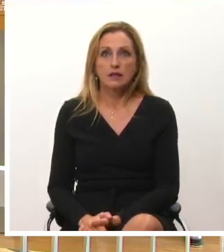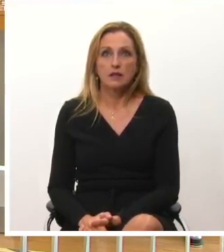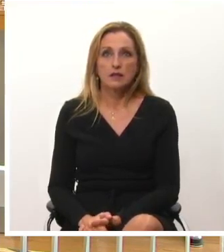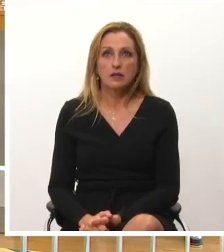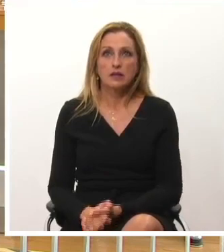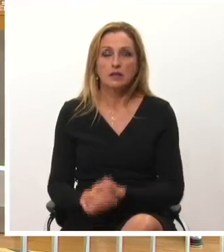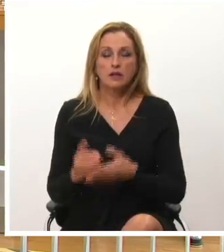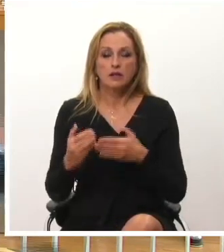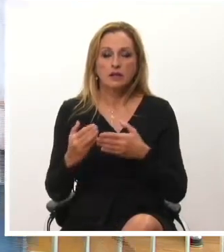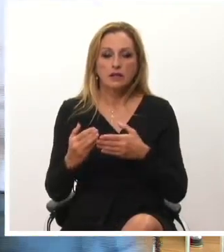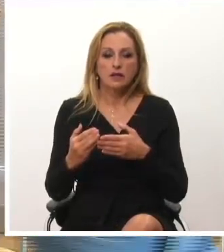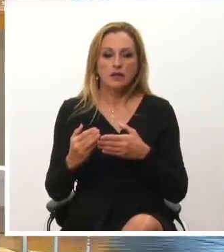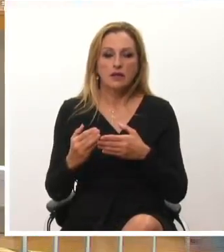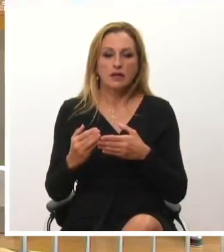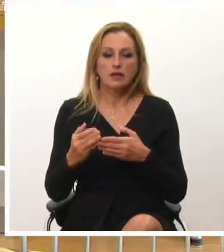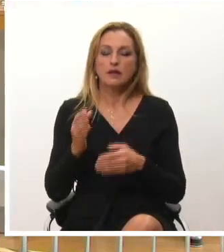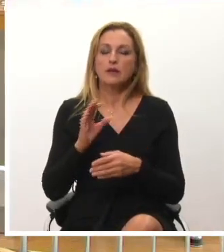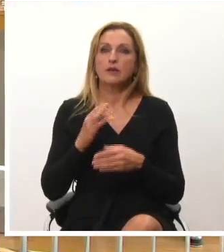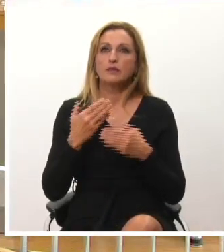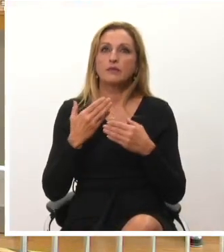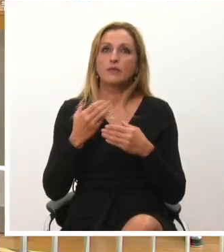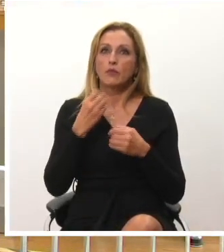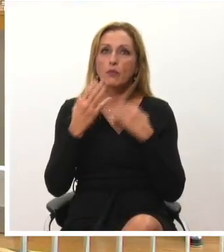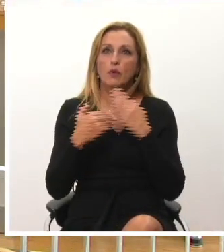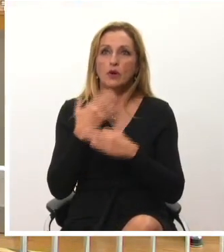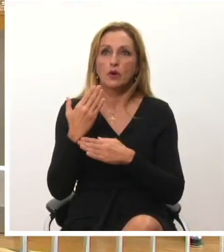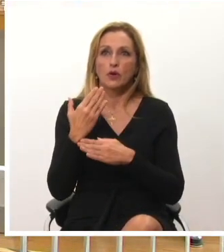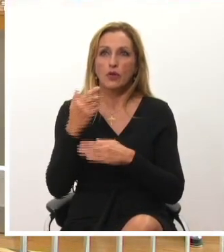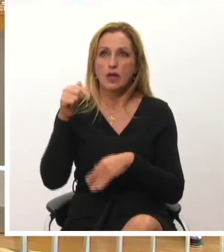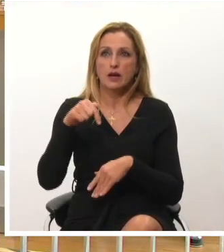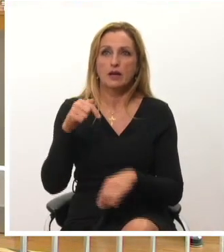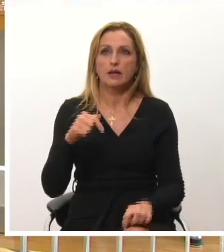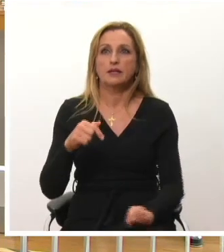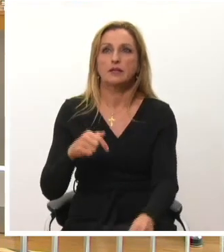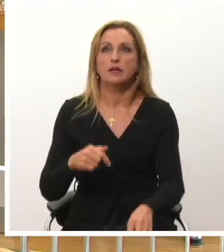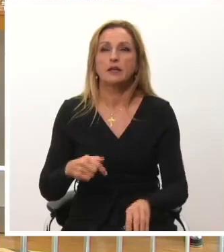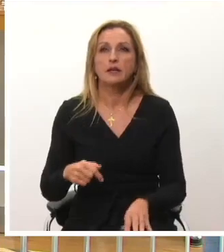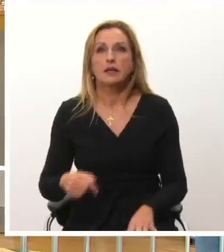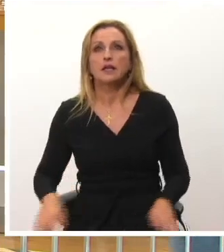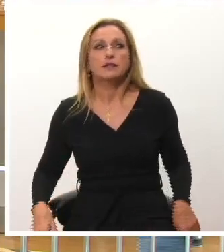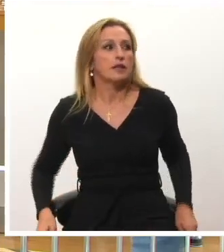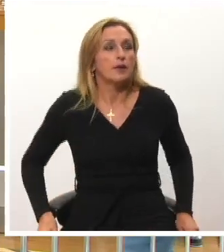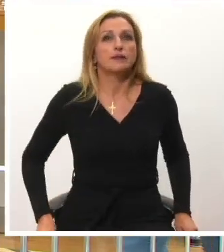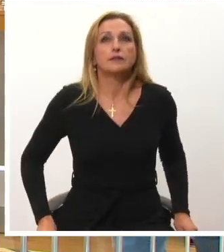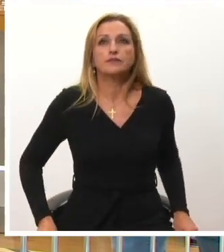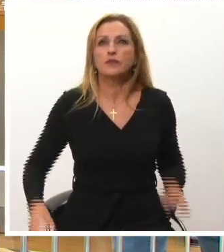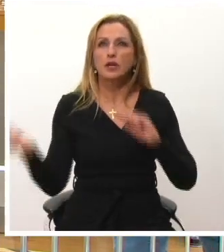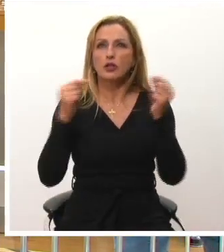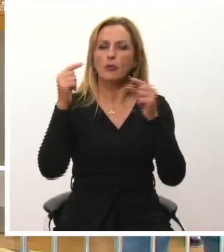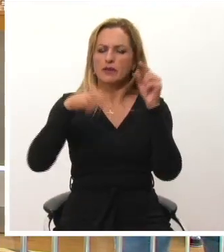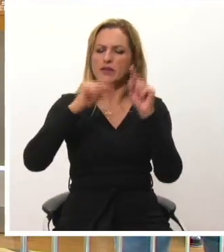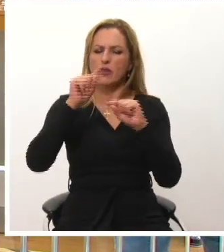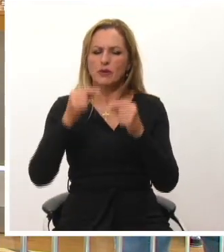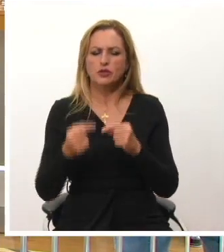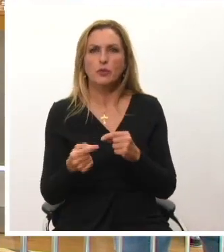compromiso Presidente buenos días Bueno pues estos este debate de presupuesto este debate de presupuestos